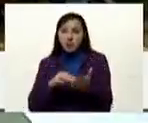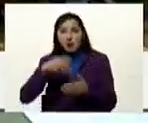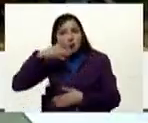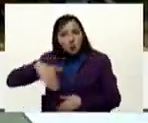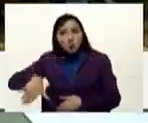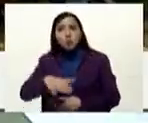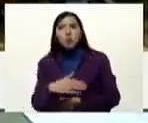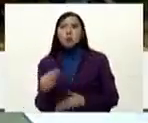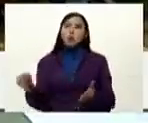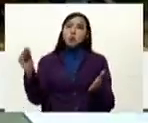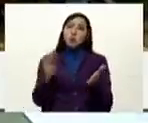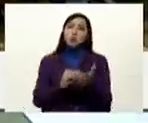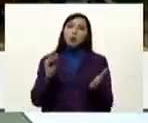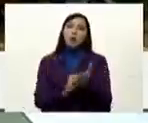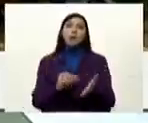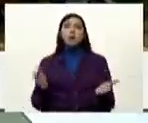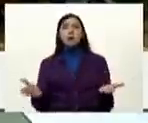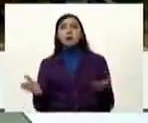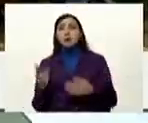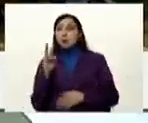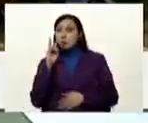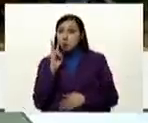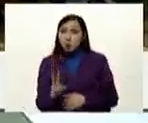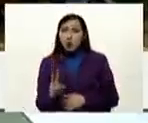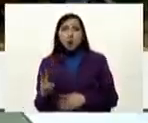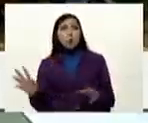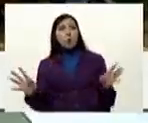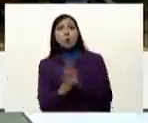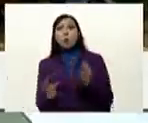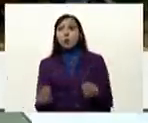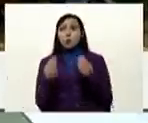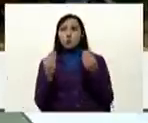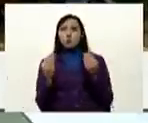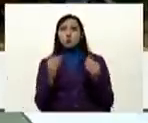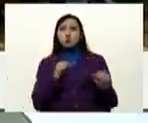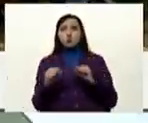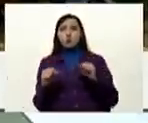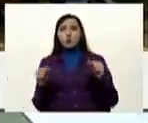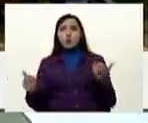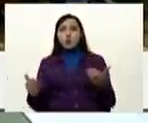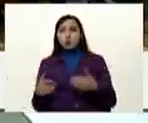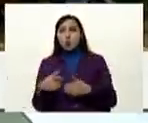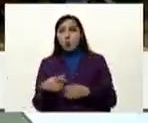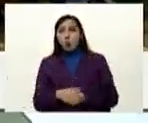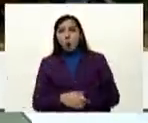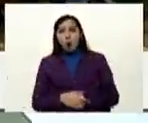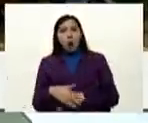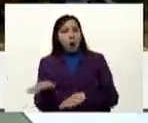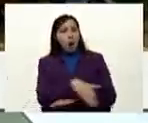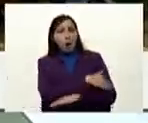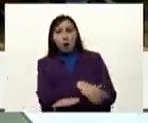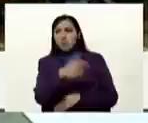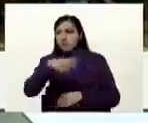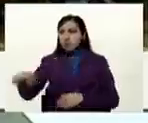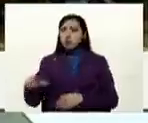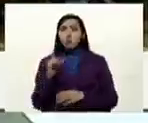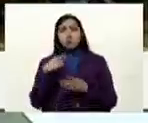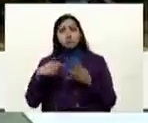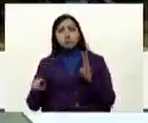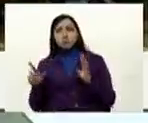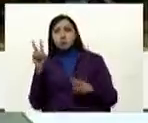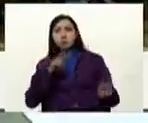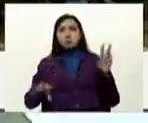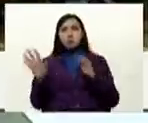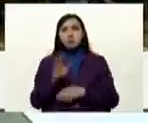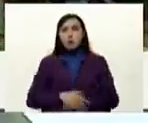vez, a cuidarse, que yo veo mucho movimiento en Miranda, mucho movimiento en las calles todo el día, toda hora, mucho